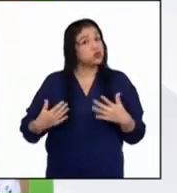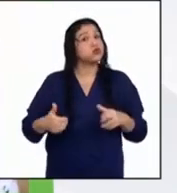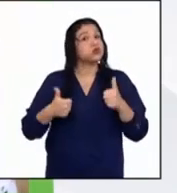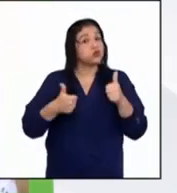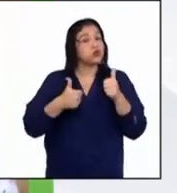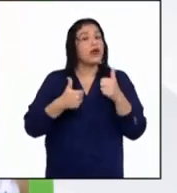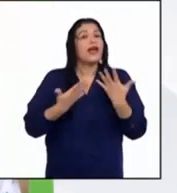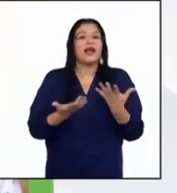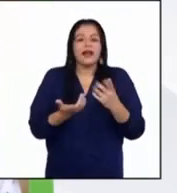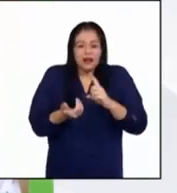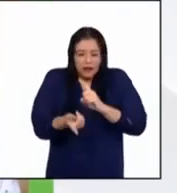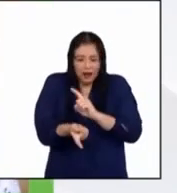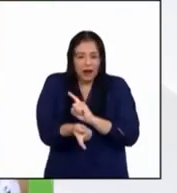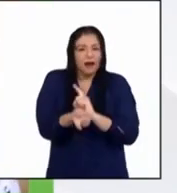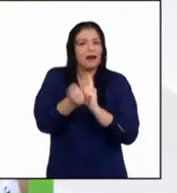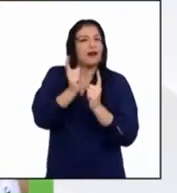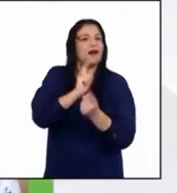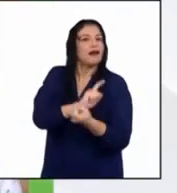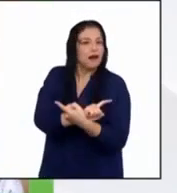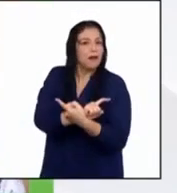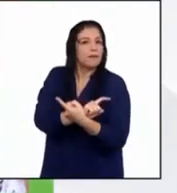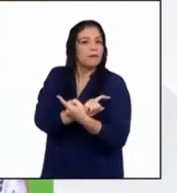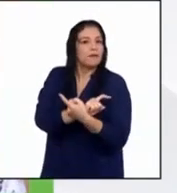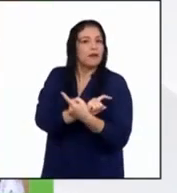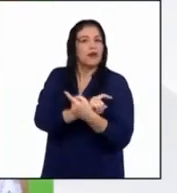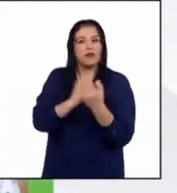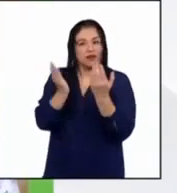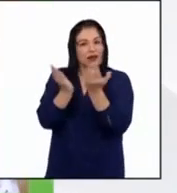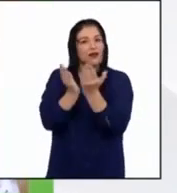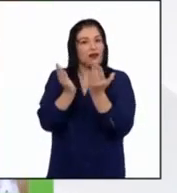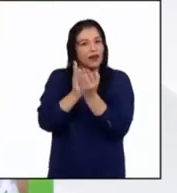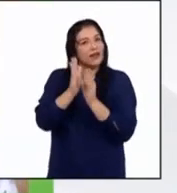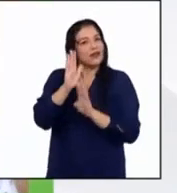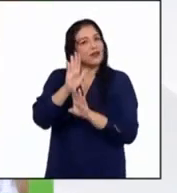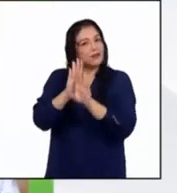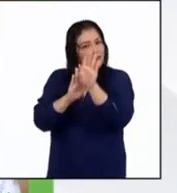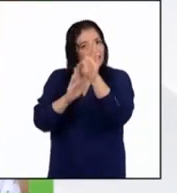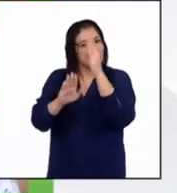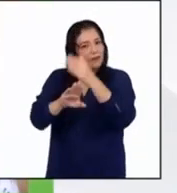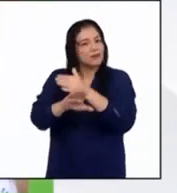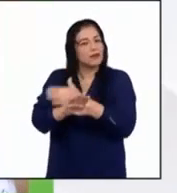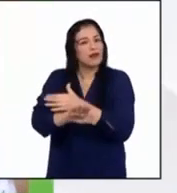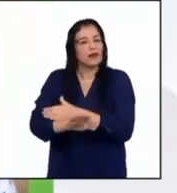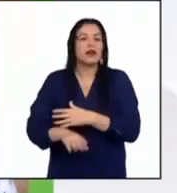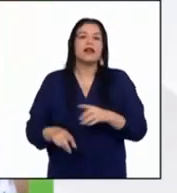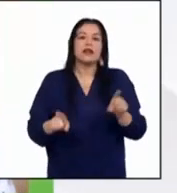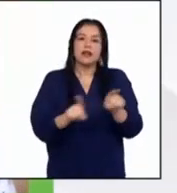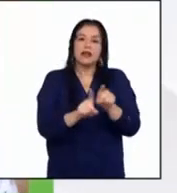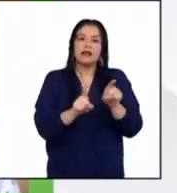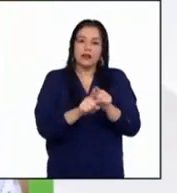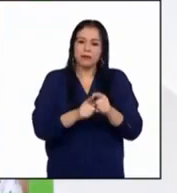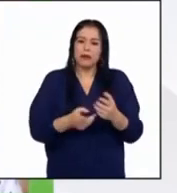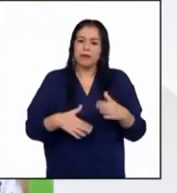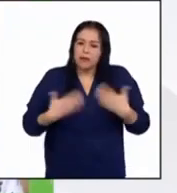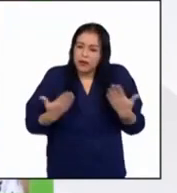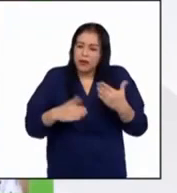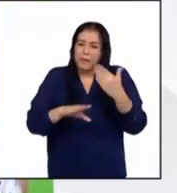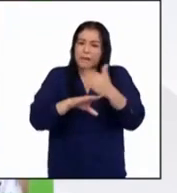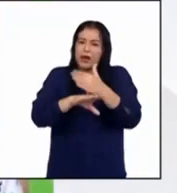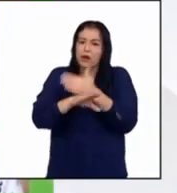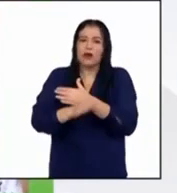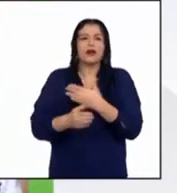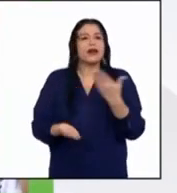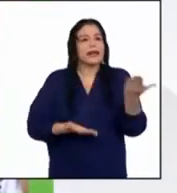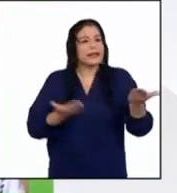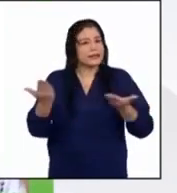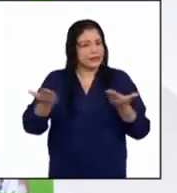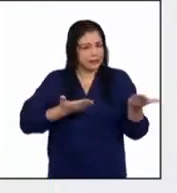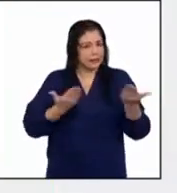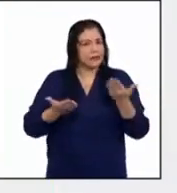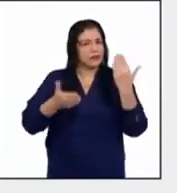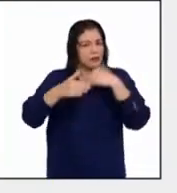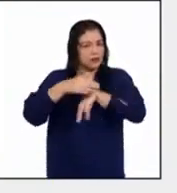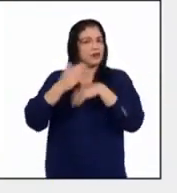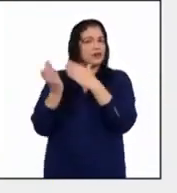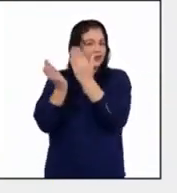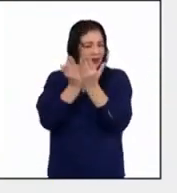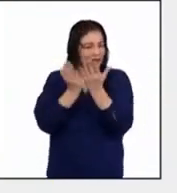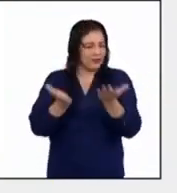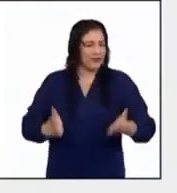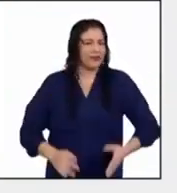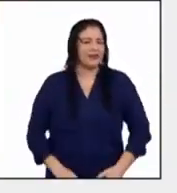la transformación de la escuela y mejorar el servicio que es para todos y todas.